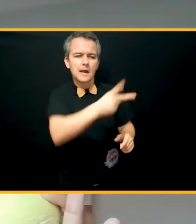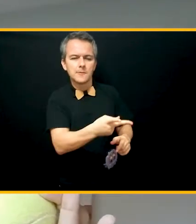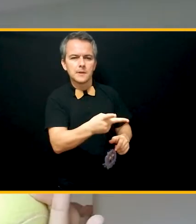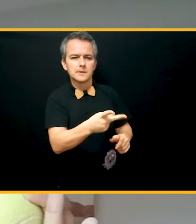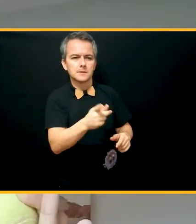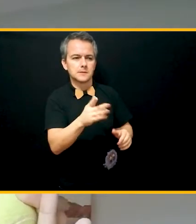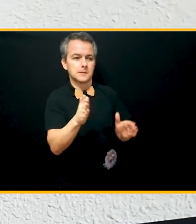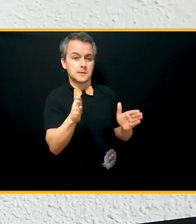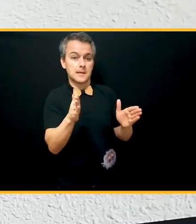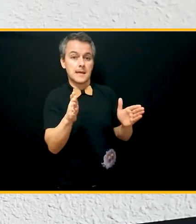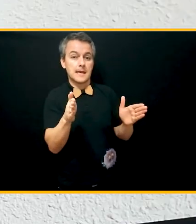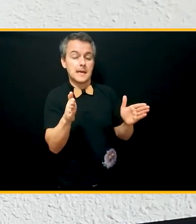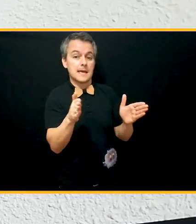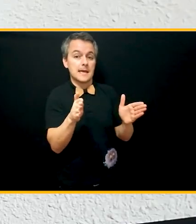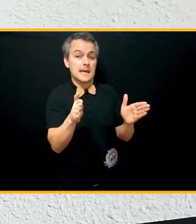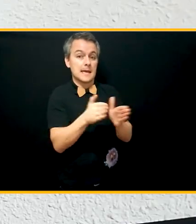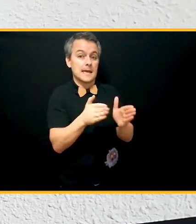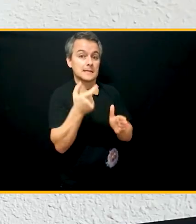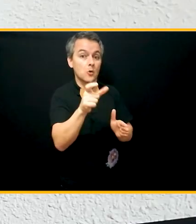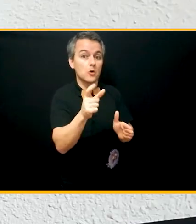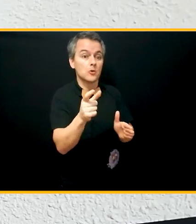Small es pequeño. Big.